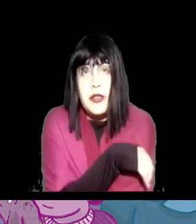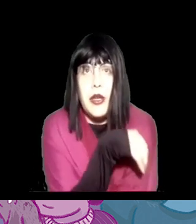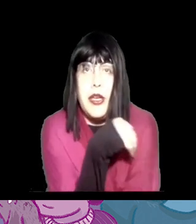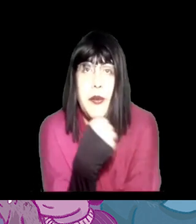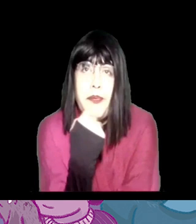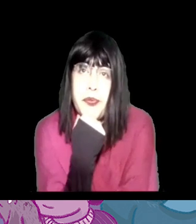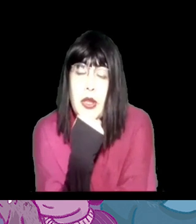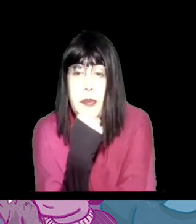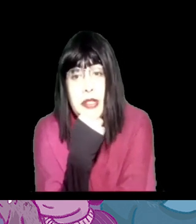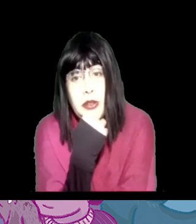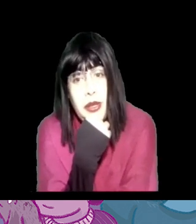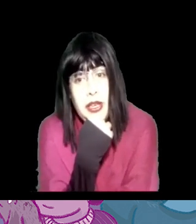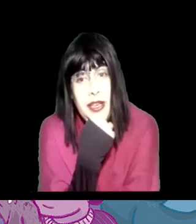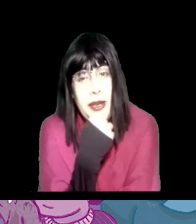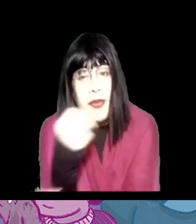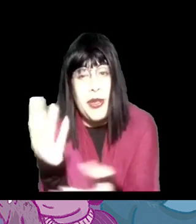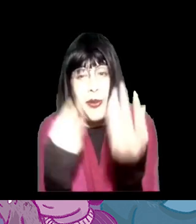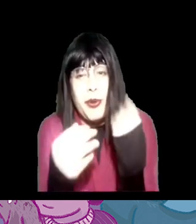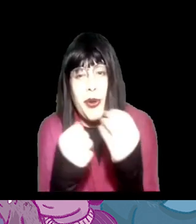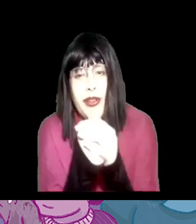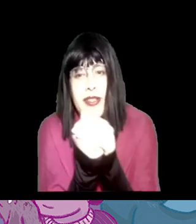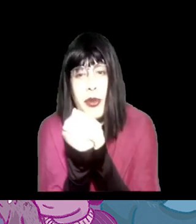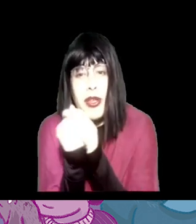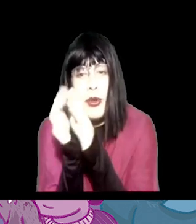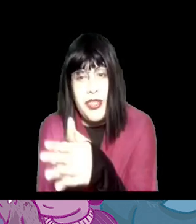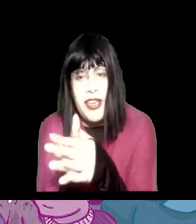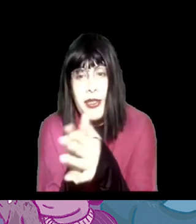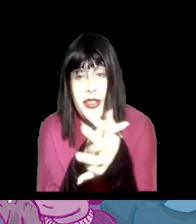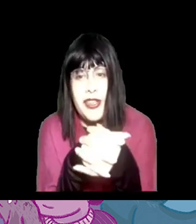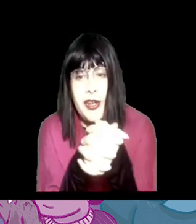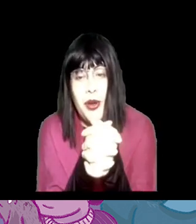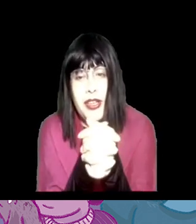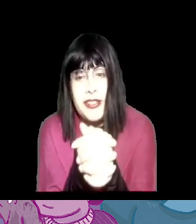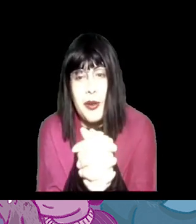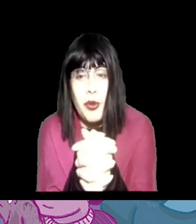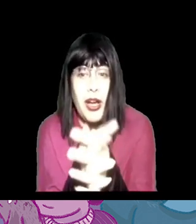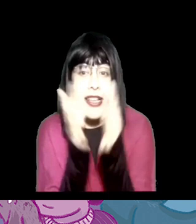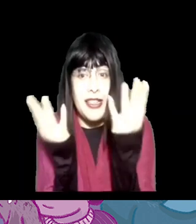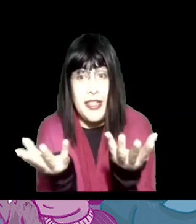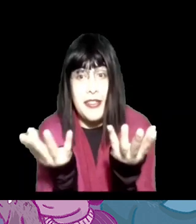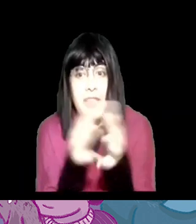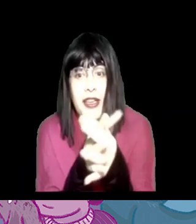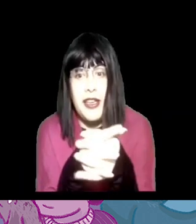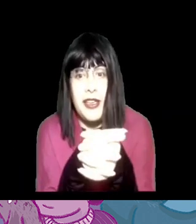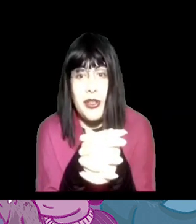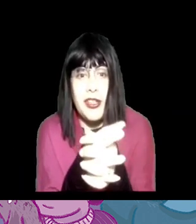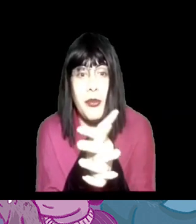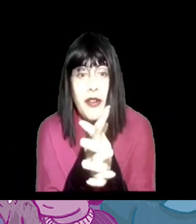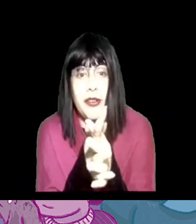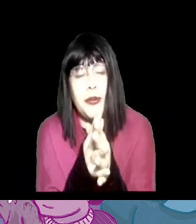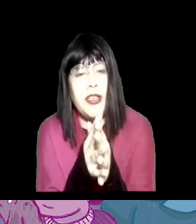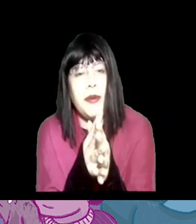Así es, y pensando además que viéndolo un poco así como estamos hoy día, donde tenemos a Iracy como alcaldesa,